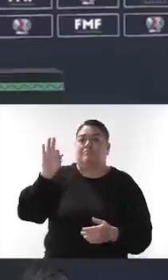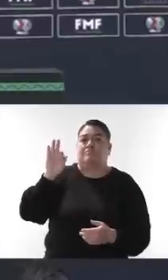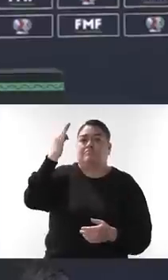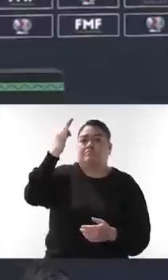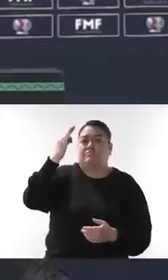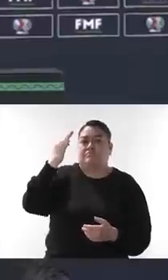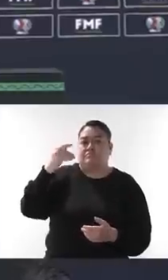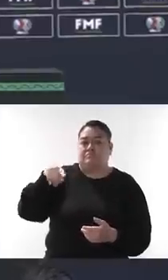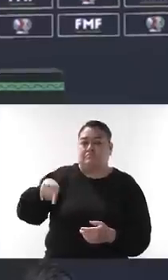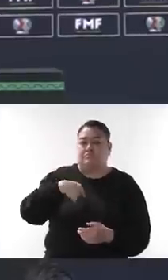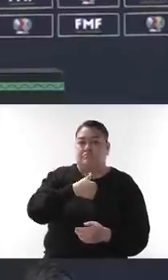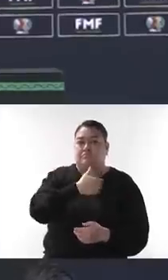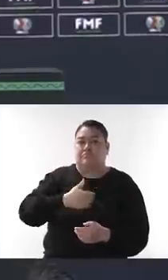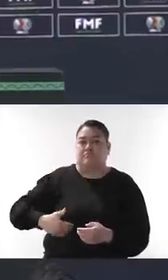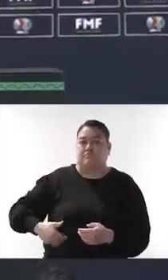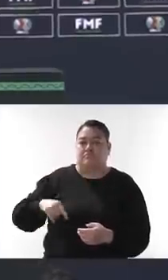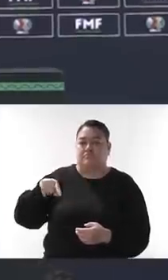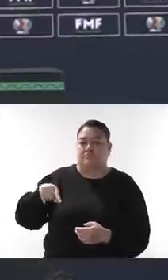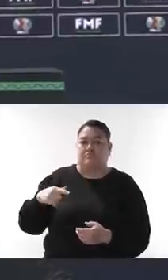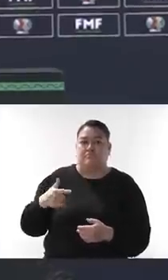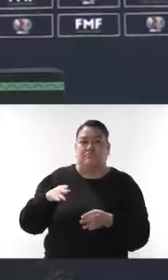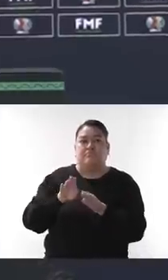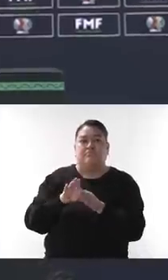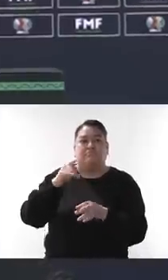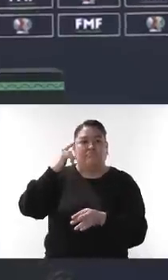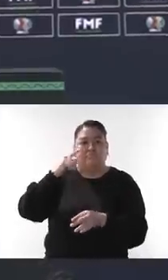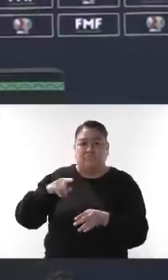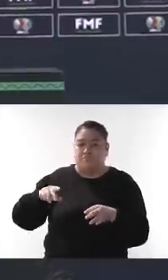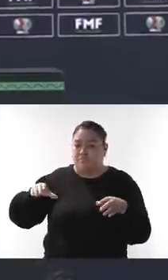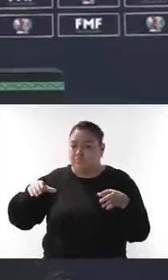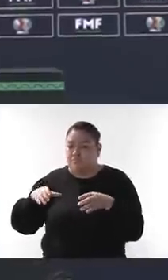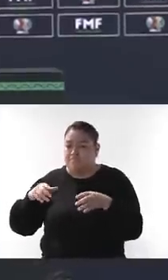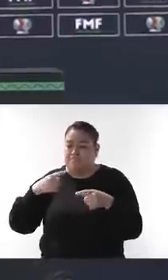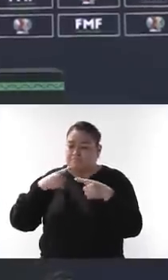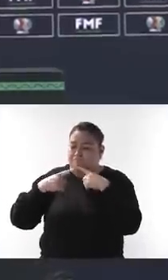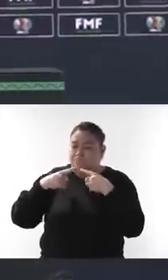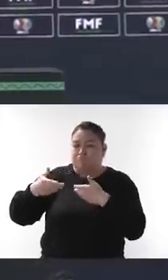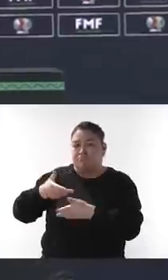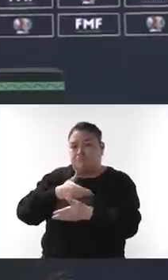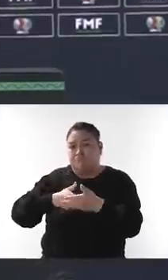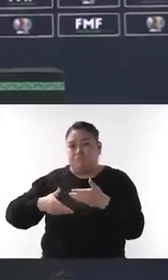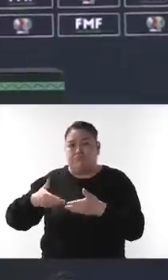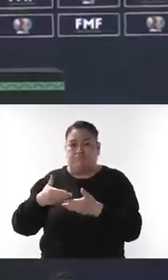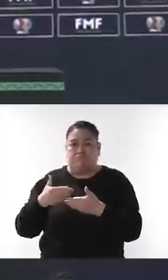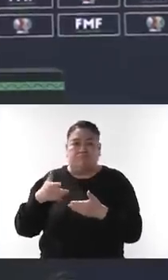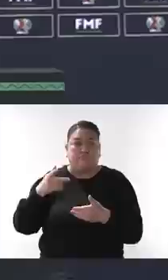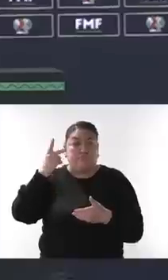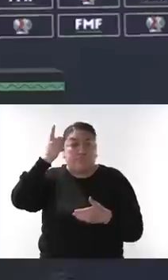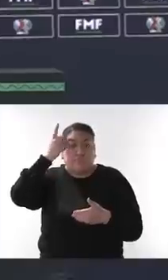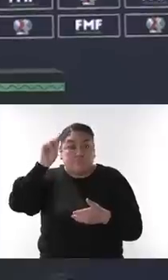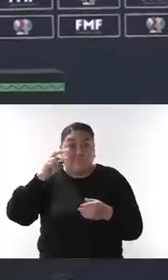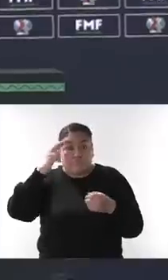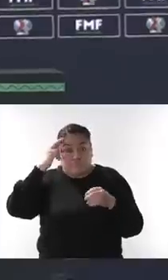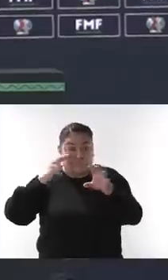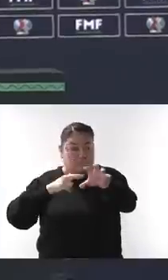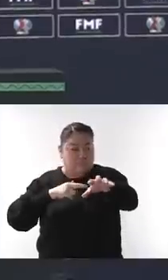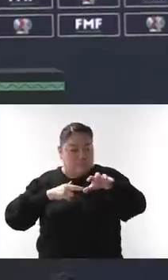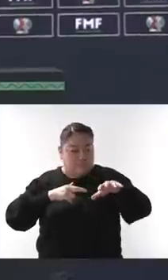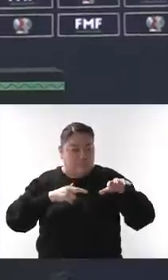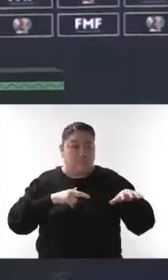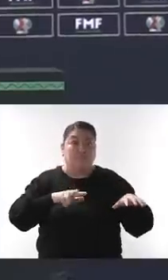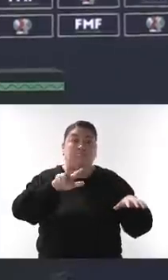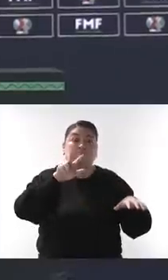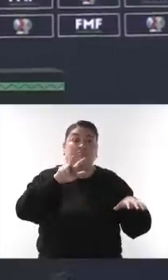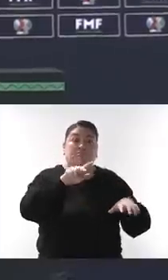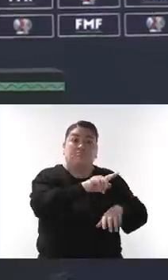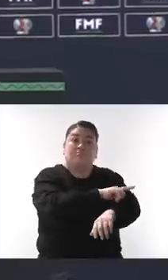el comité, para realmente aglutinar la opinión de cada uno de los propietarios de los 18 clubes de Liga MX,